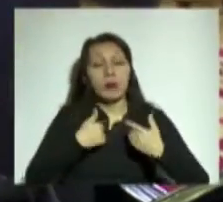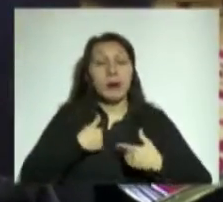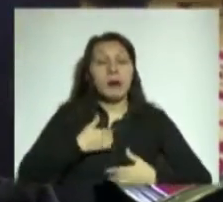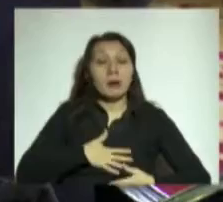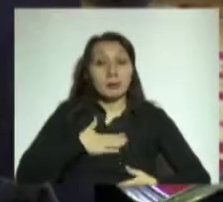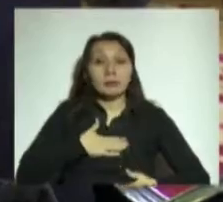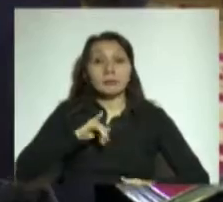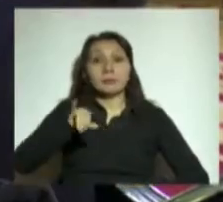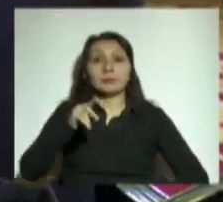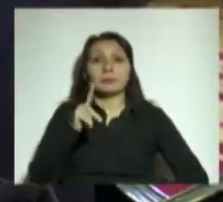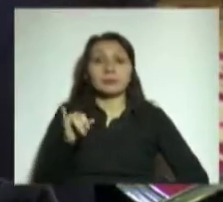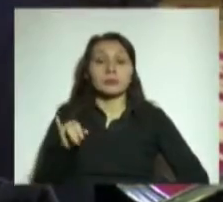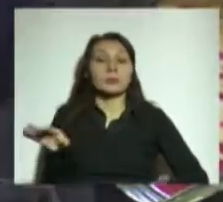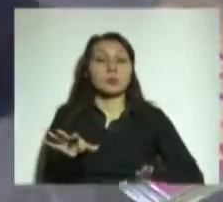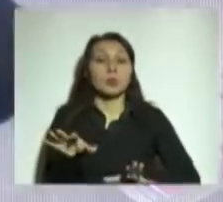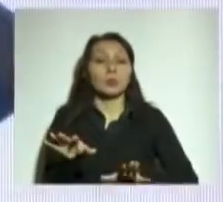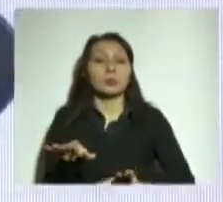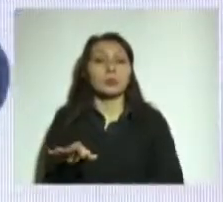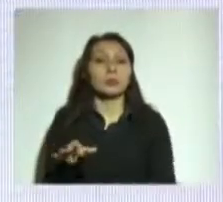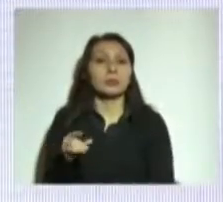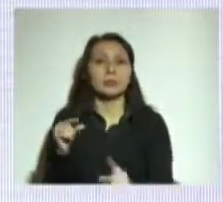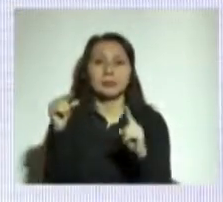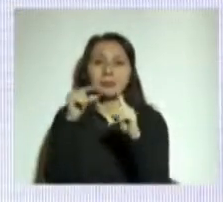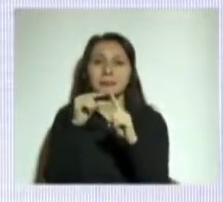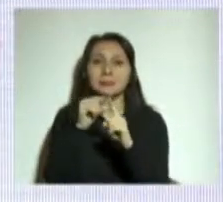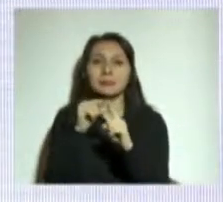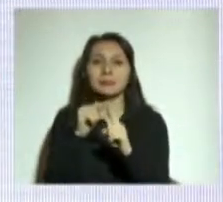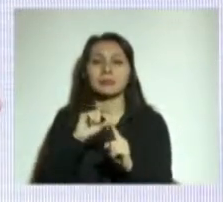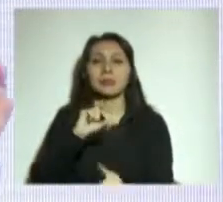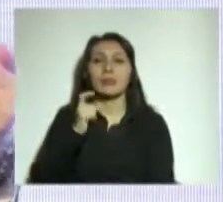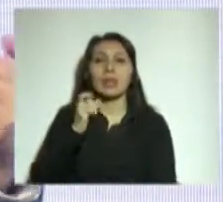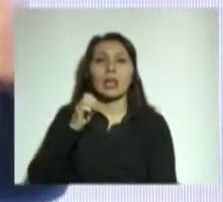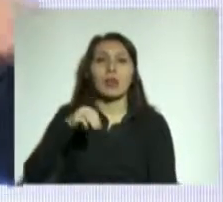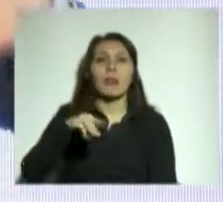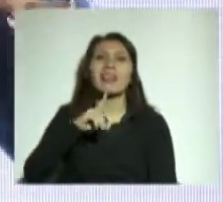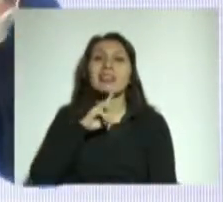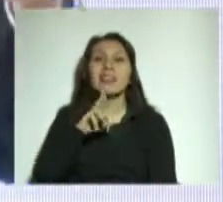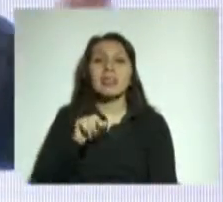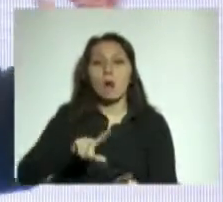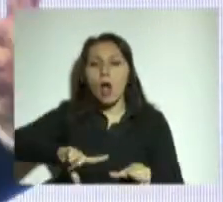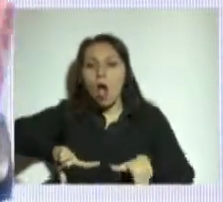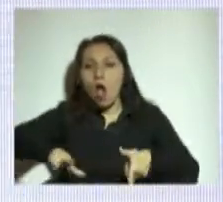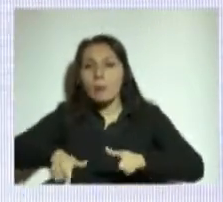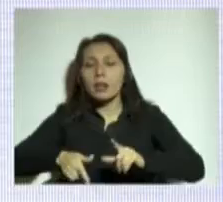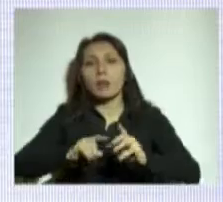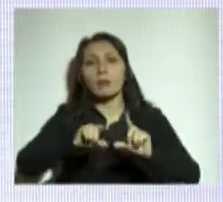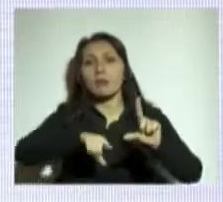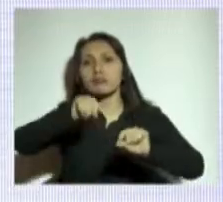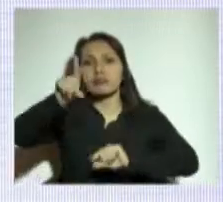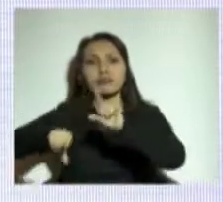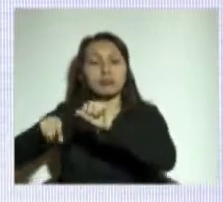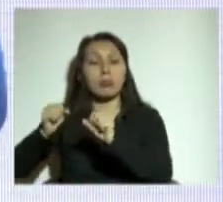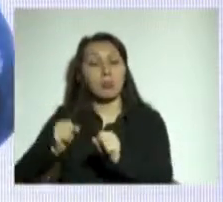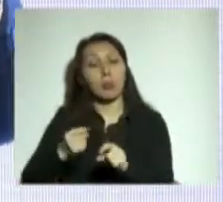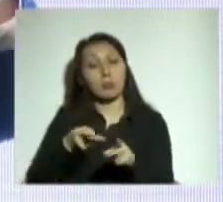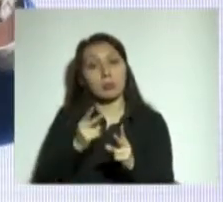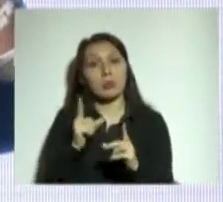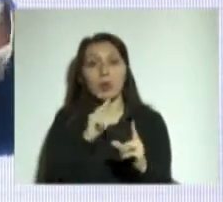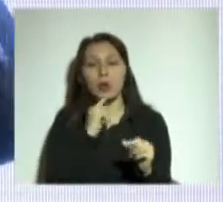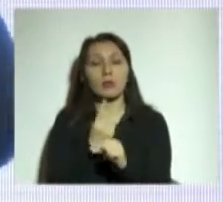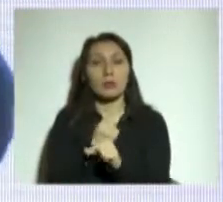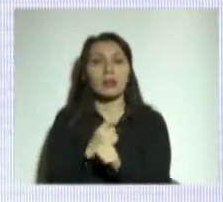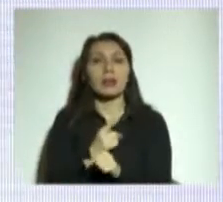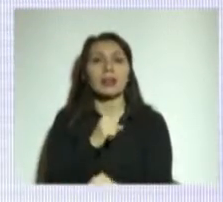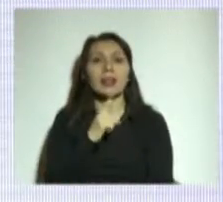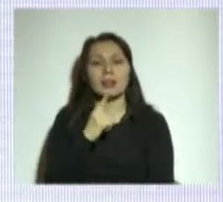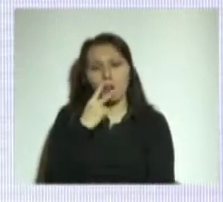que Jordi has utilizado la terminología geometría variable, que te permite ese diálogo. Yo también utilizo la terminología